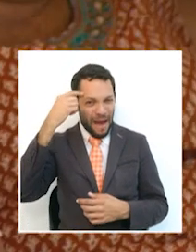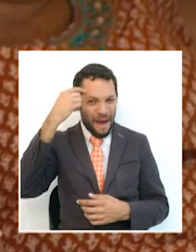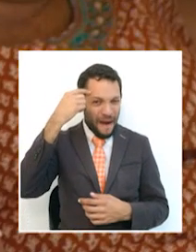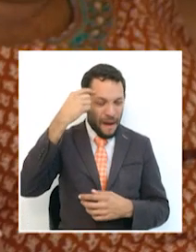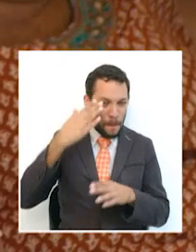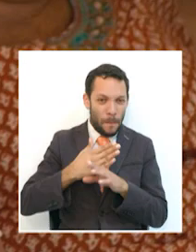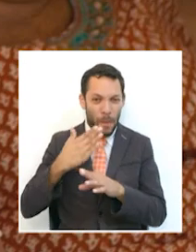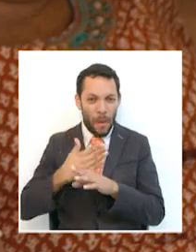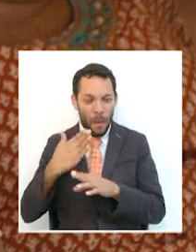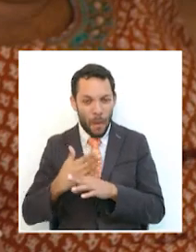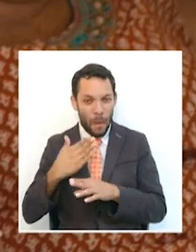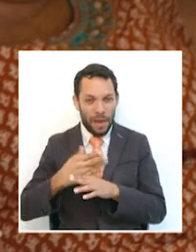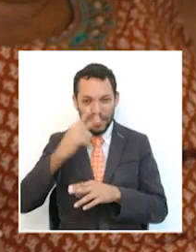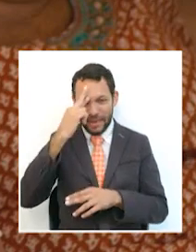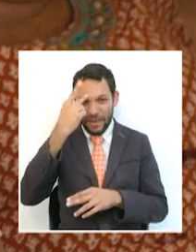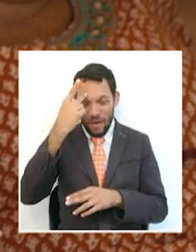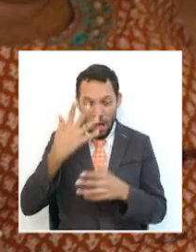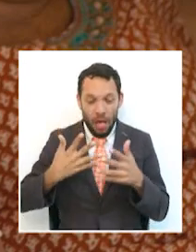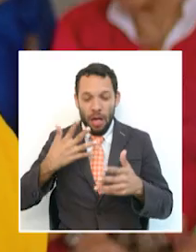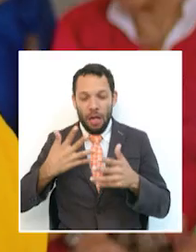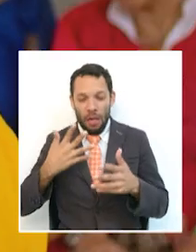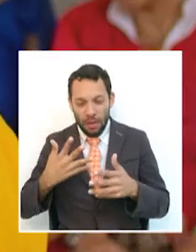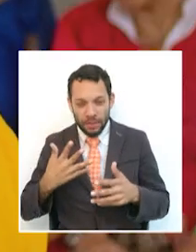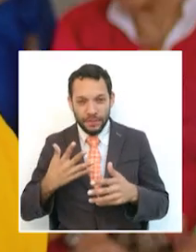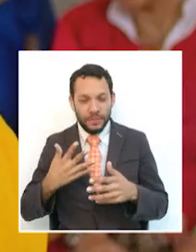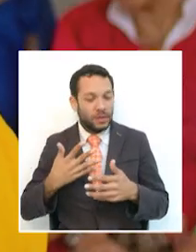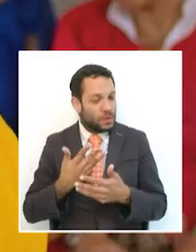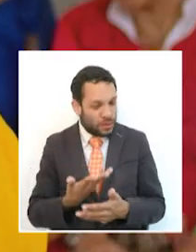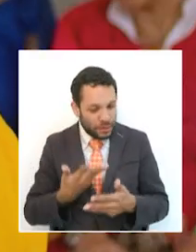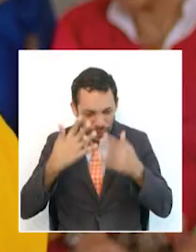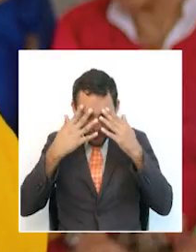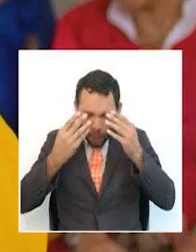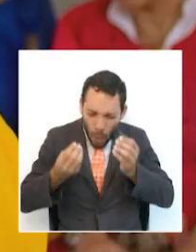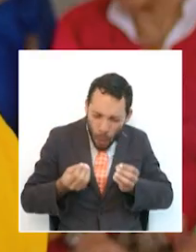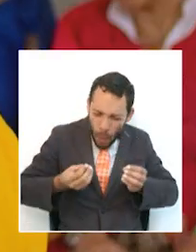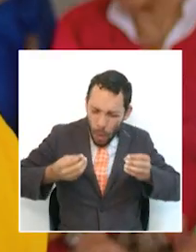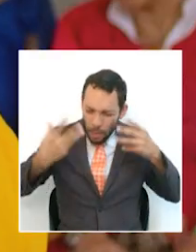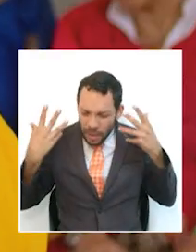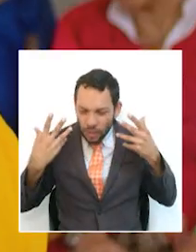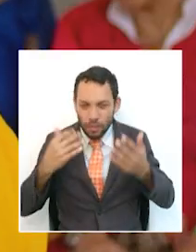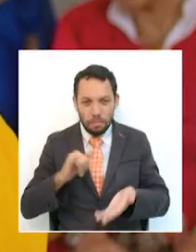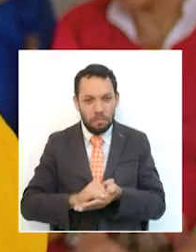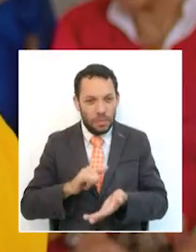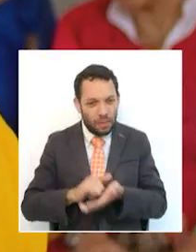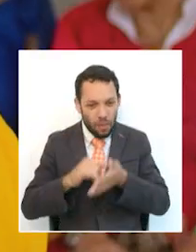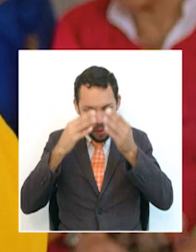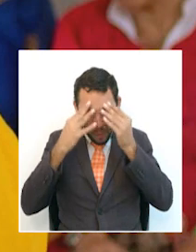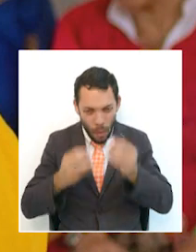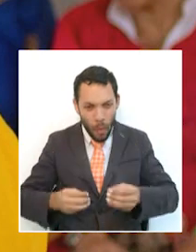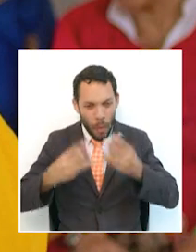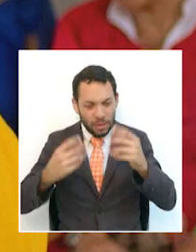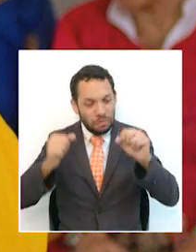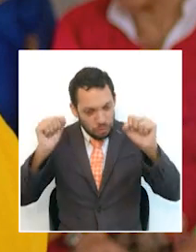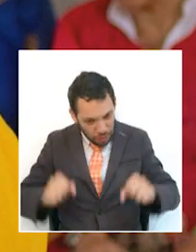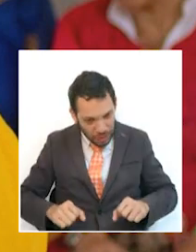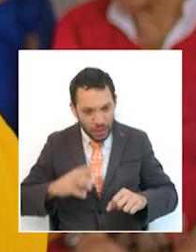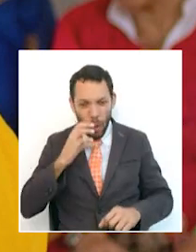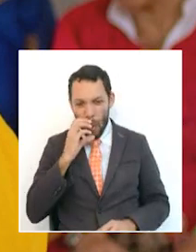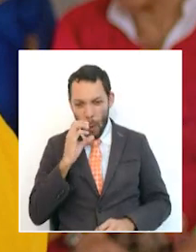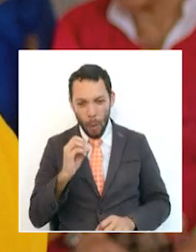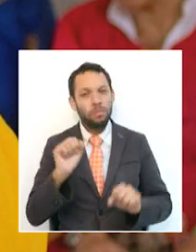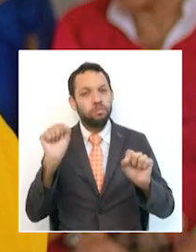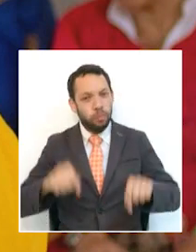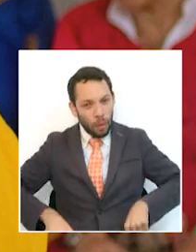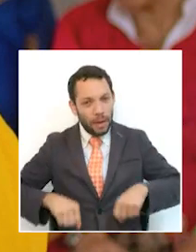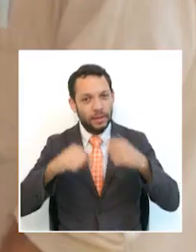tocó por mis propios medios si ve como me curé de la epilepsia a sí mismo entonces le digo a las personas cambien esta alimentación hagan